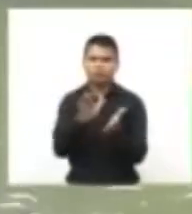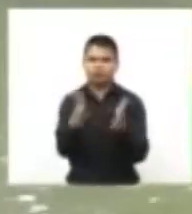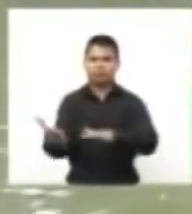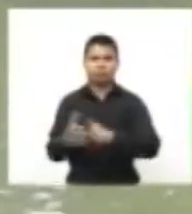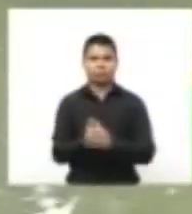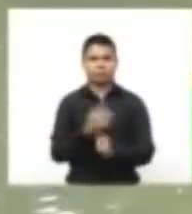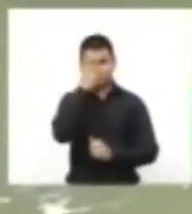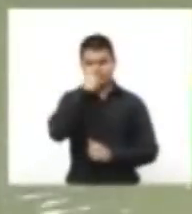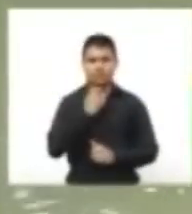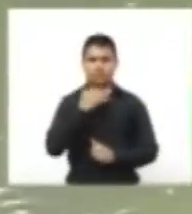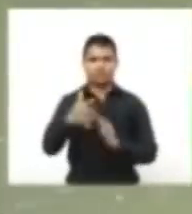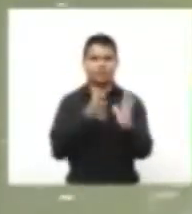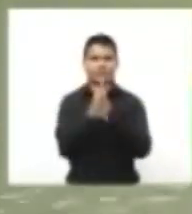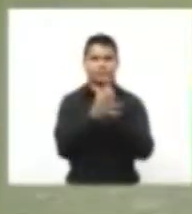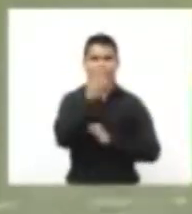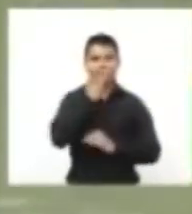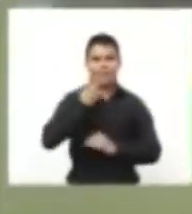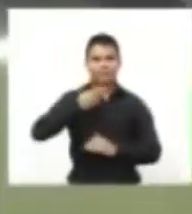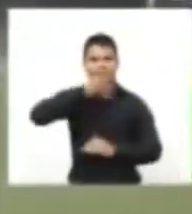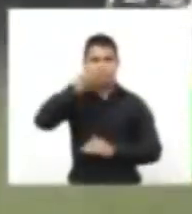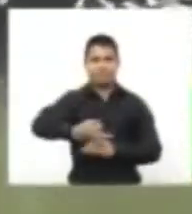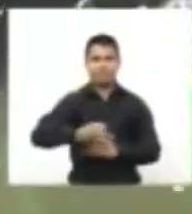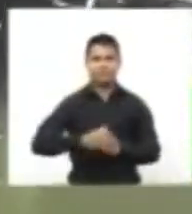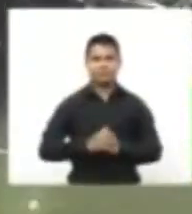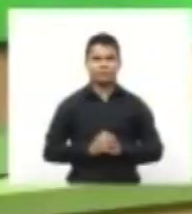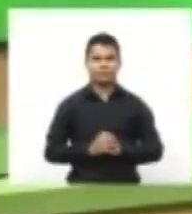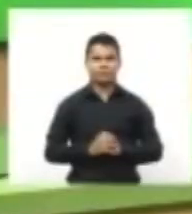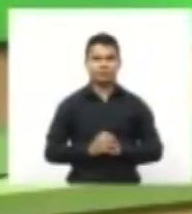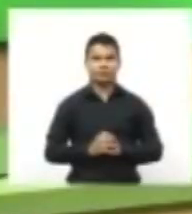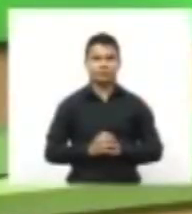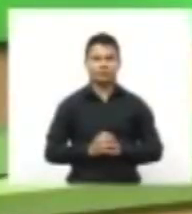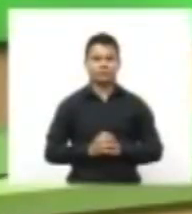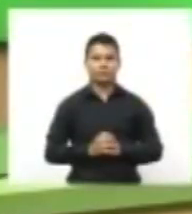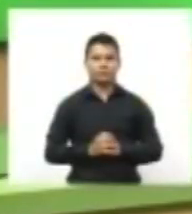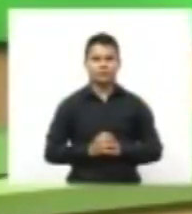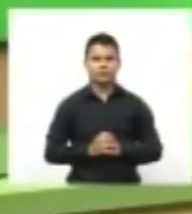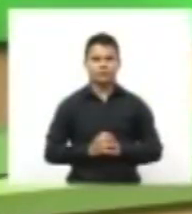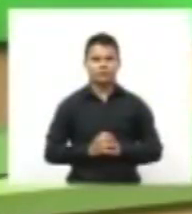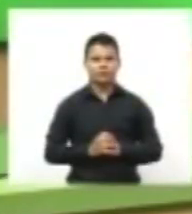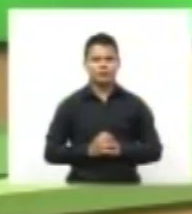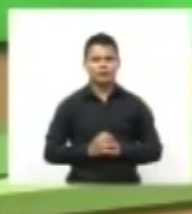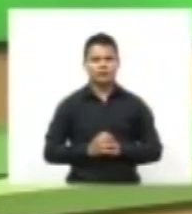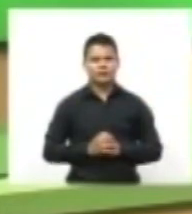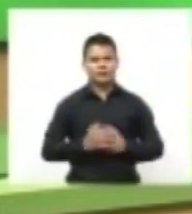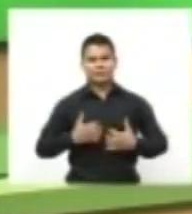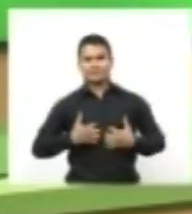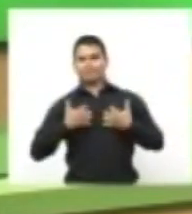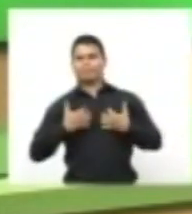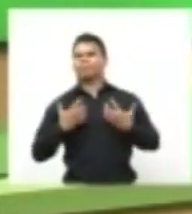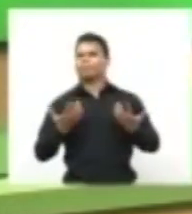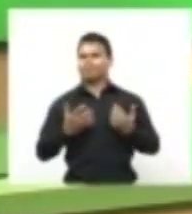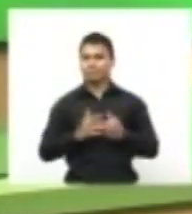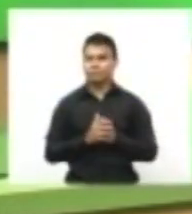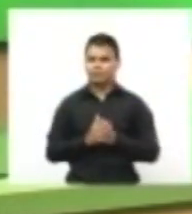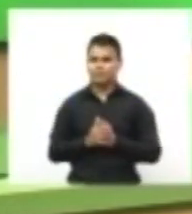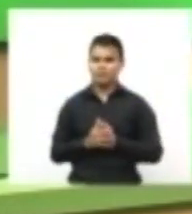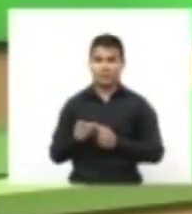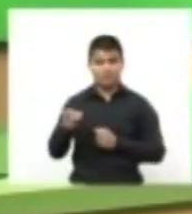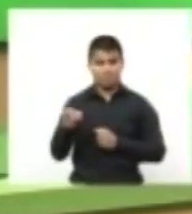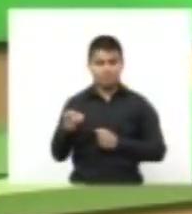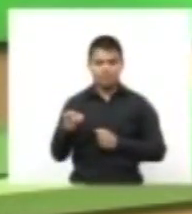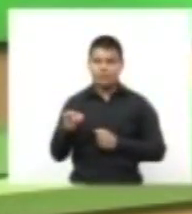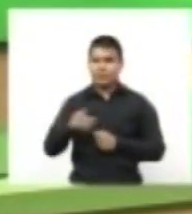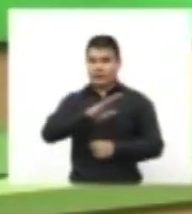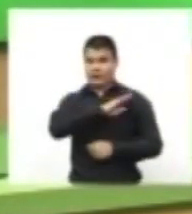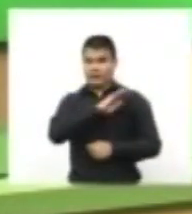Beltrán Rodríguez, las noticias, un compromiso con la verdad. Y hay consternación en el Piñón Magdalena. La escolta de la alcaldesa de